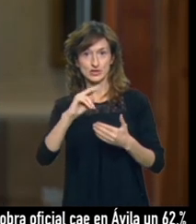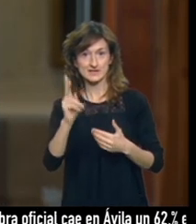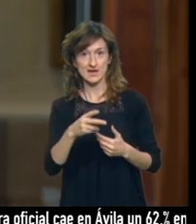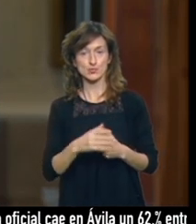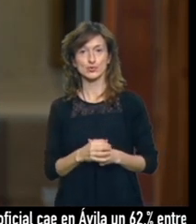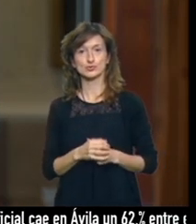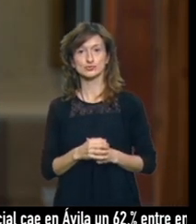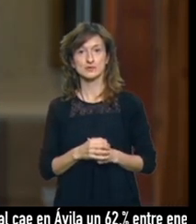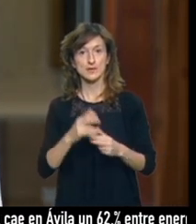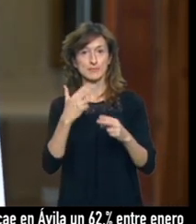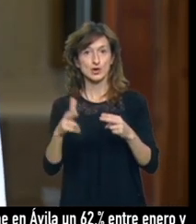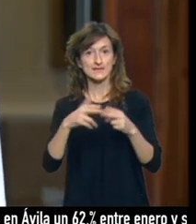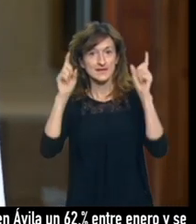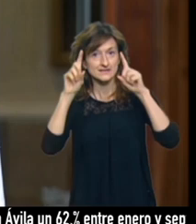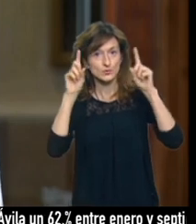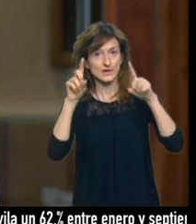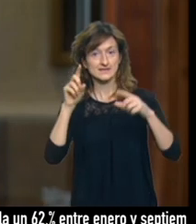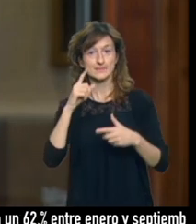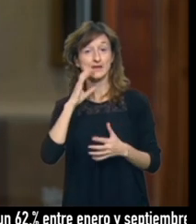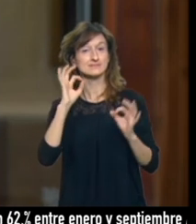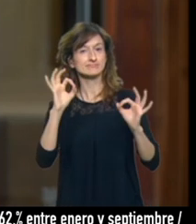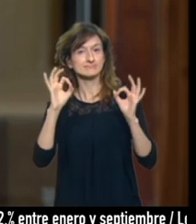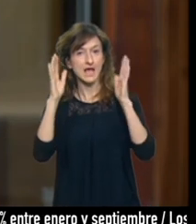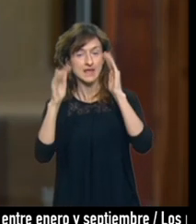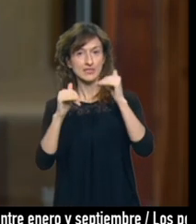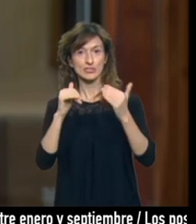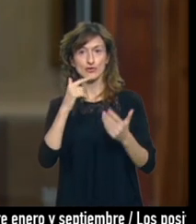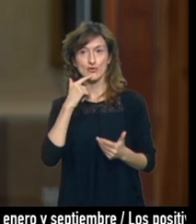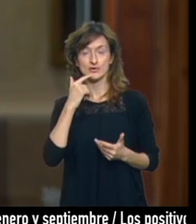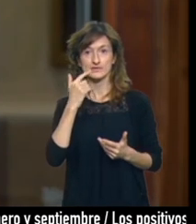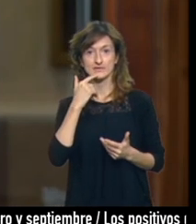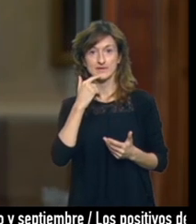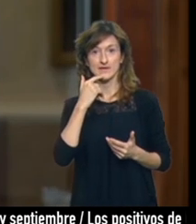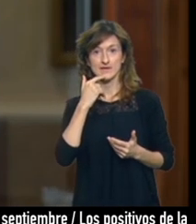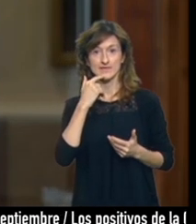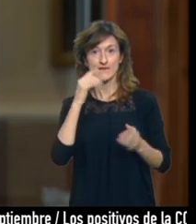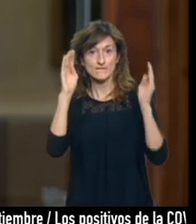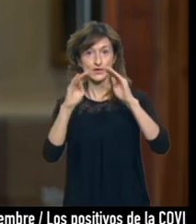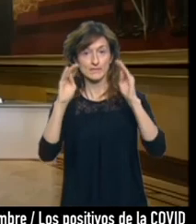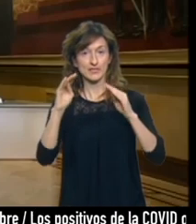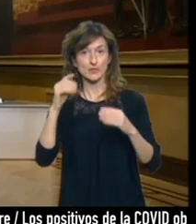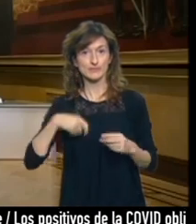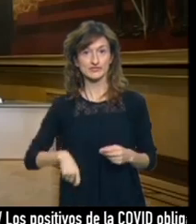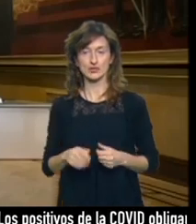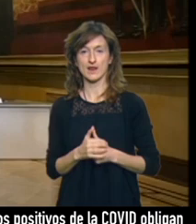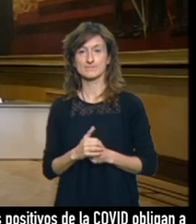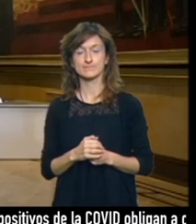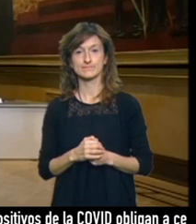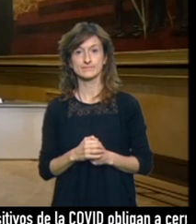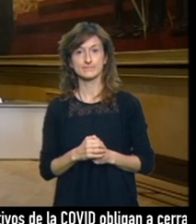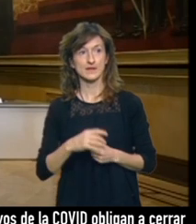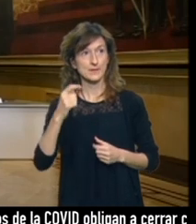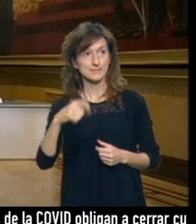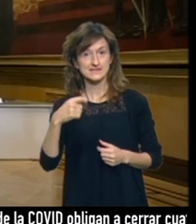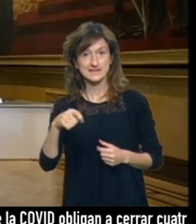euros, a políticas educativas, con especial atención, con singular atención a la formación profesional. Los presidentes han